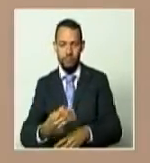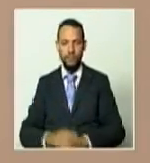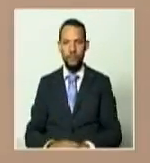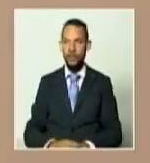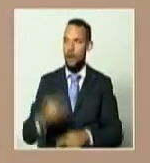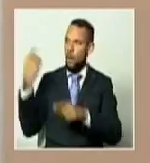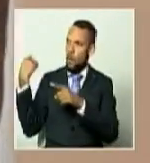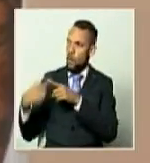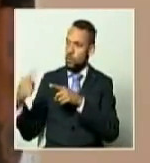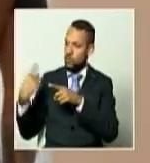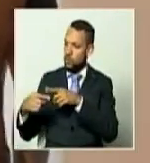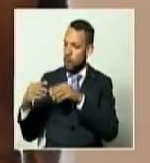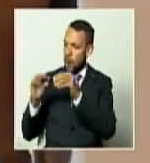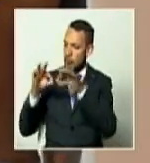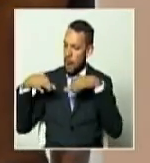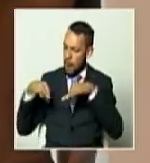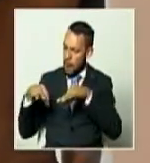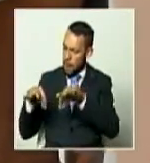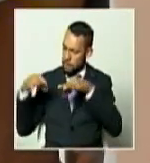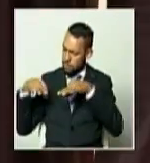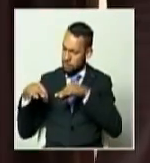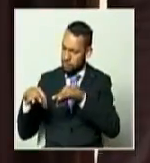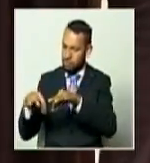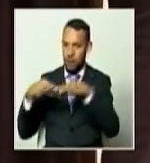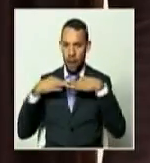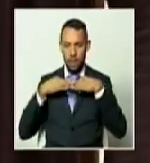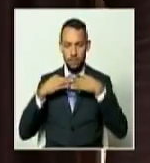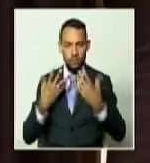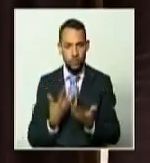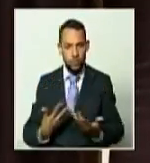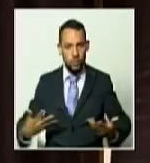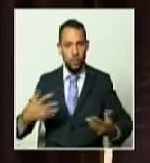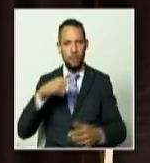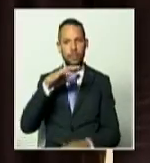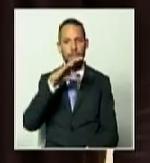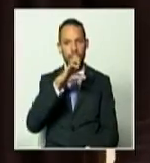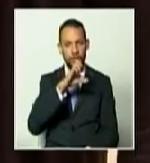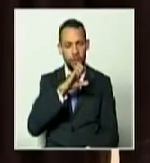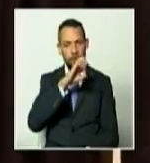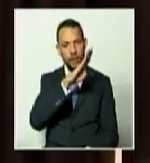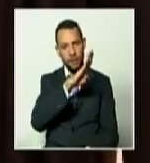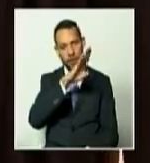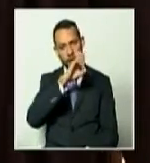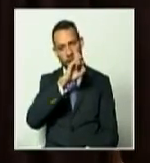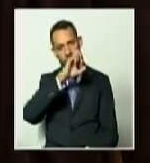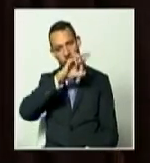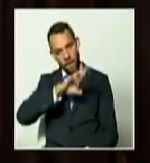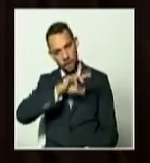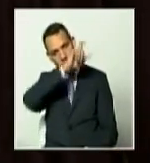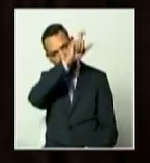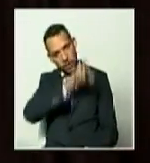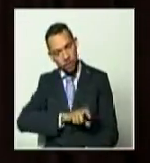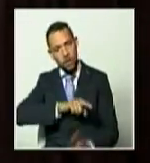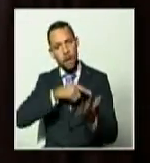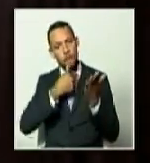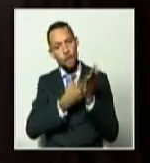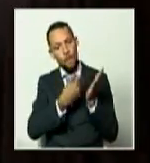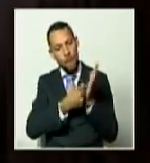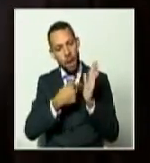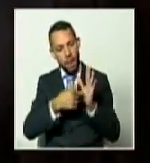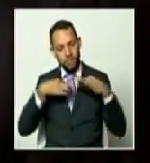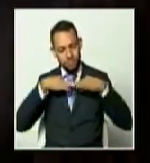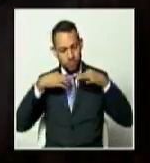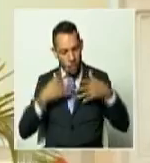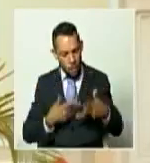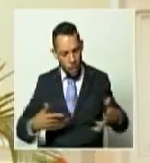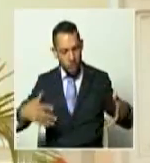Varios diseñadores estarán presentes en este gran desfile. Evermeina es uno de ellos, quien estará mostrando su colección. El proyecto de Fashion Time